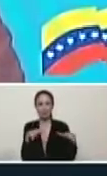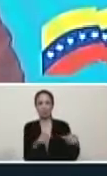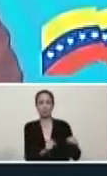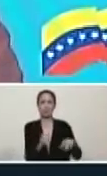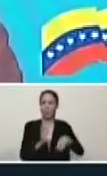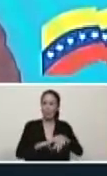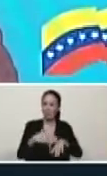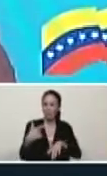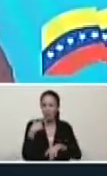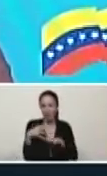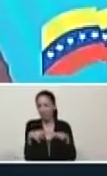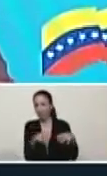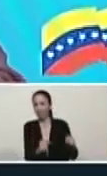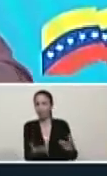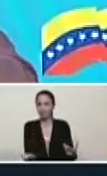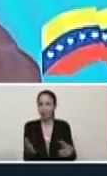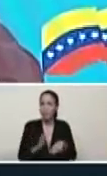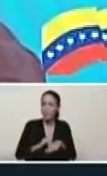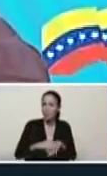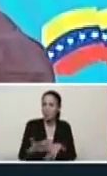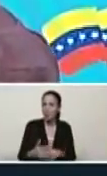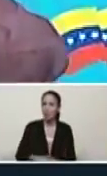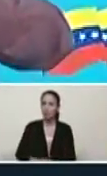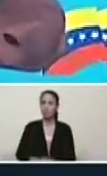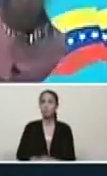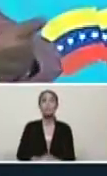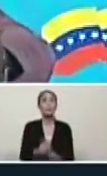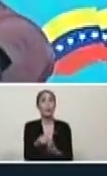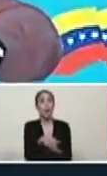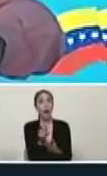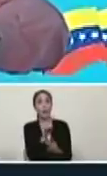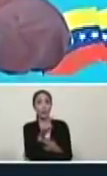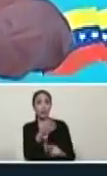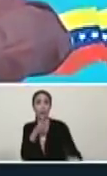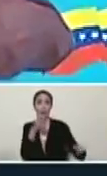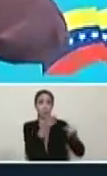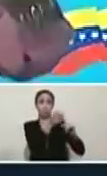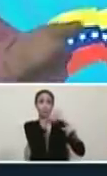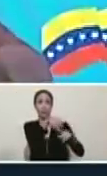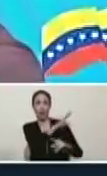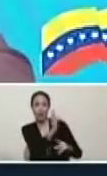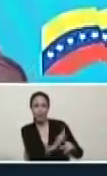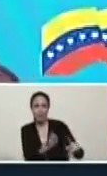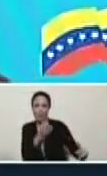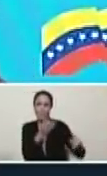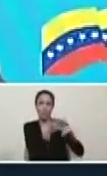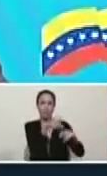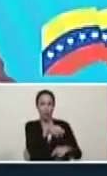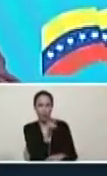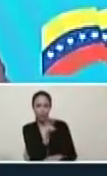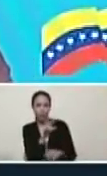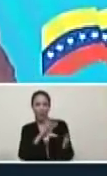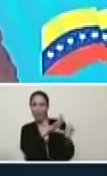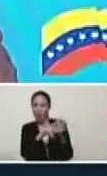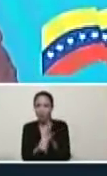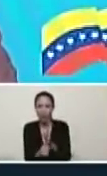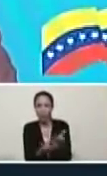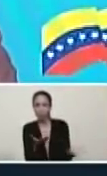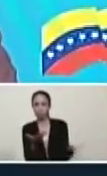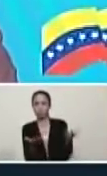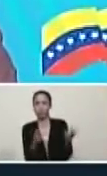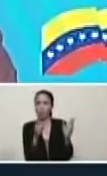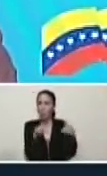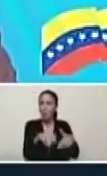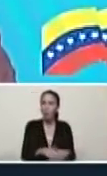qué? ¿O es que Venezuela se metió con Brasil? ¿Le robó algo Venezuela a Brasil? ¿O es que